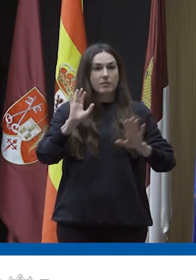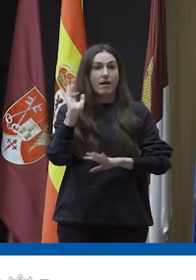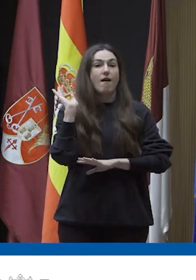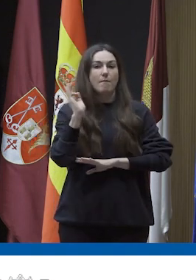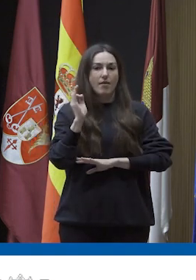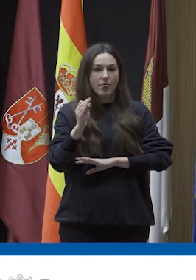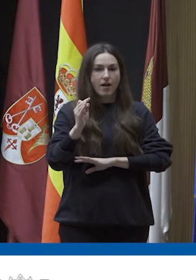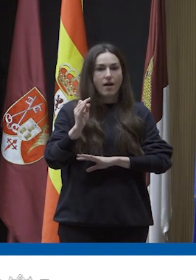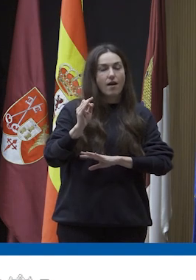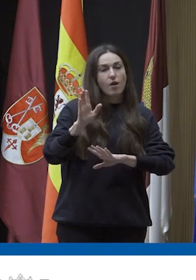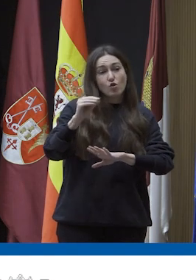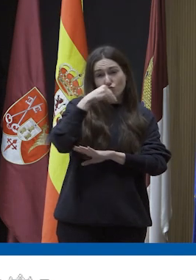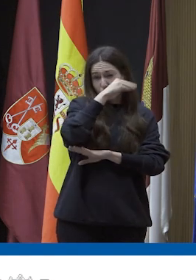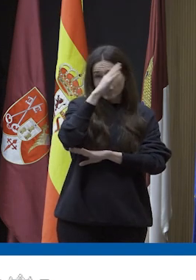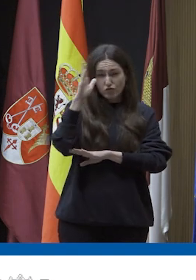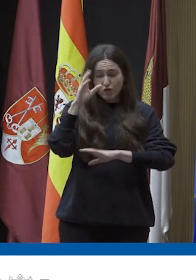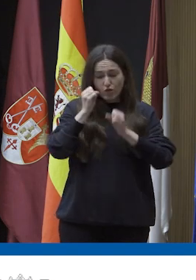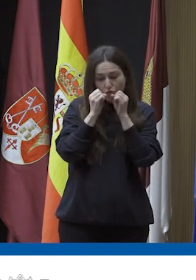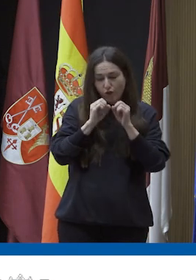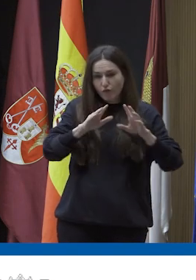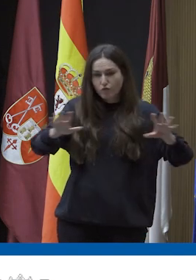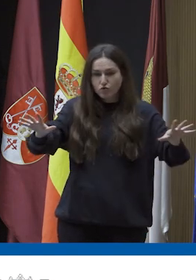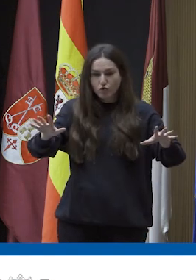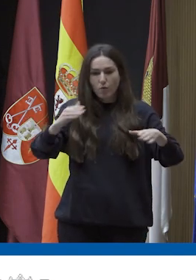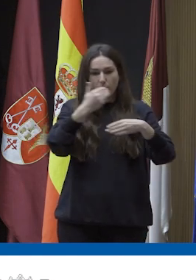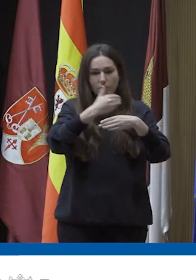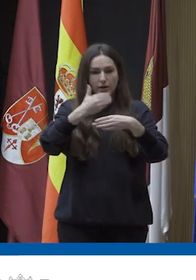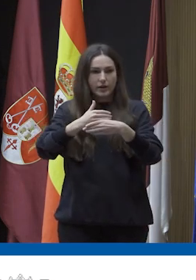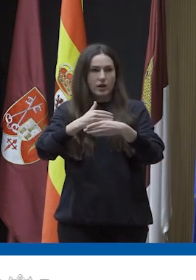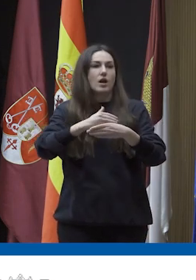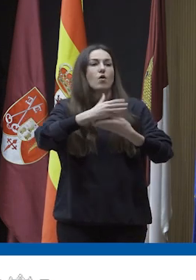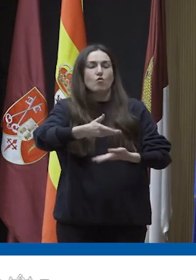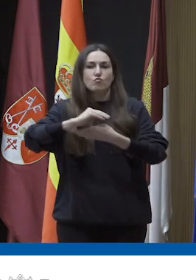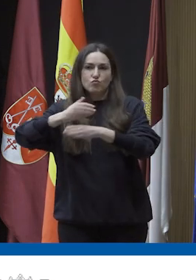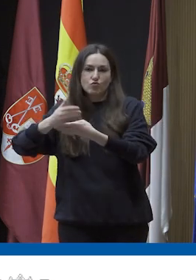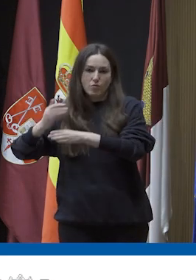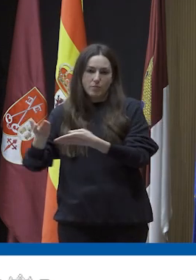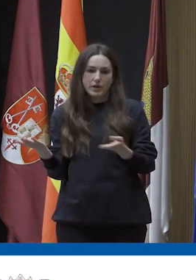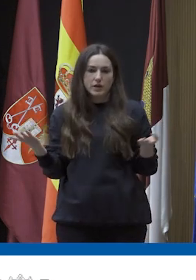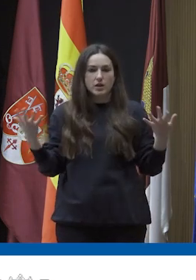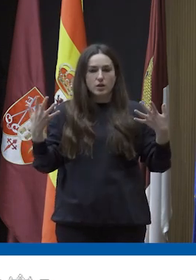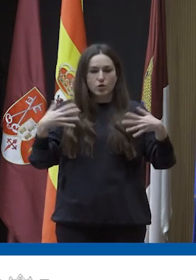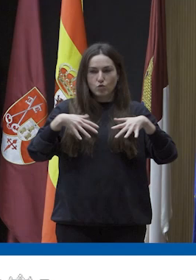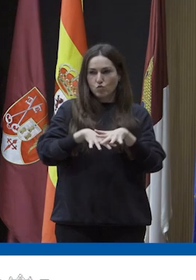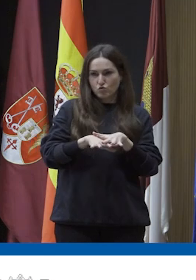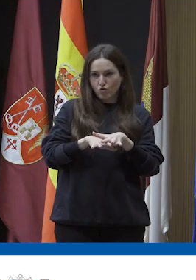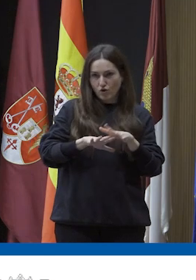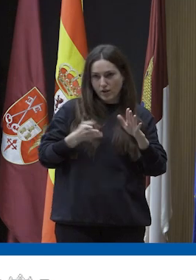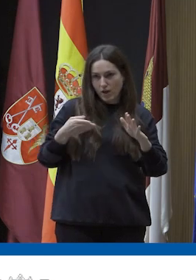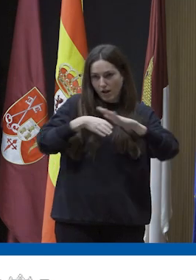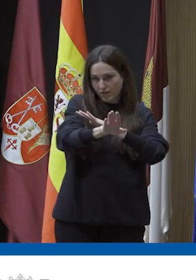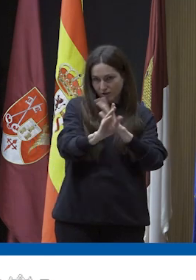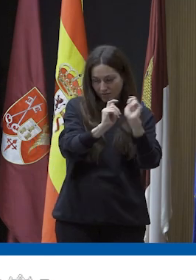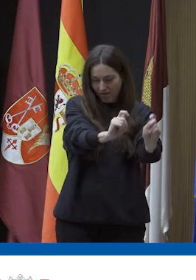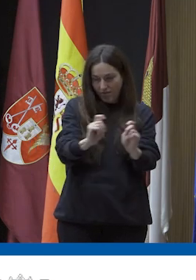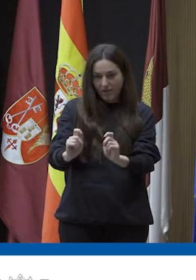el conocimiento y la difusión rompan barreras y sean inclusivos y accesibles.